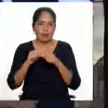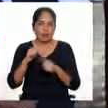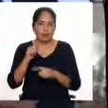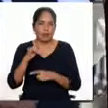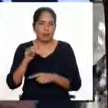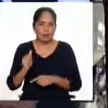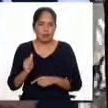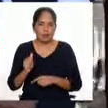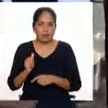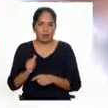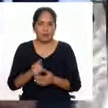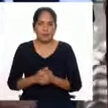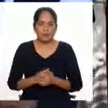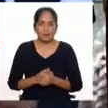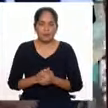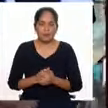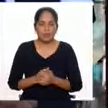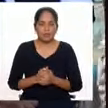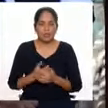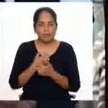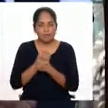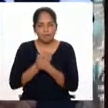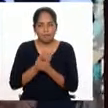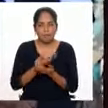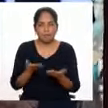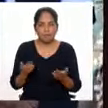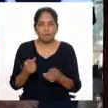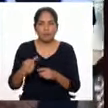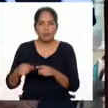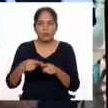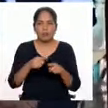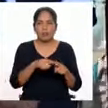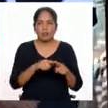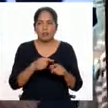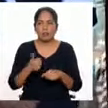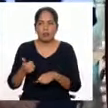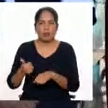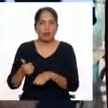apreciados representantes de las organizaciones indígenas,